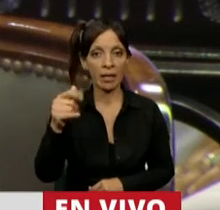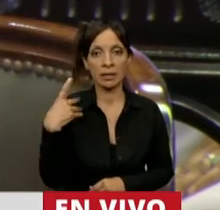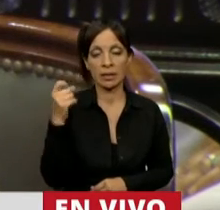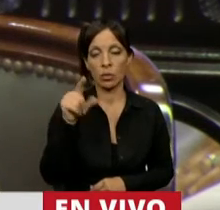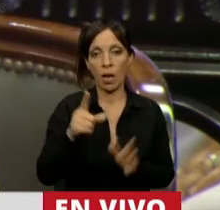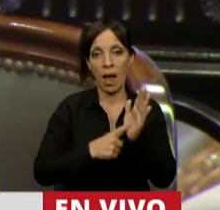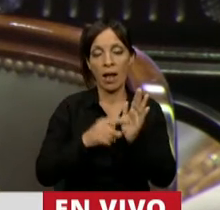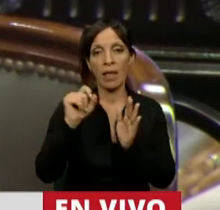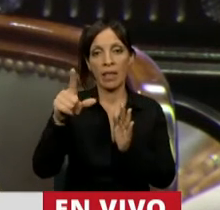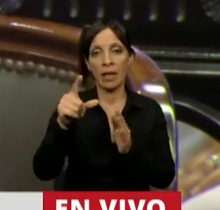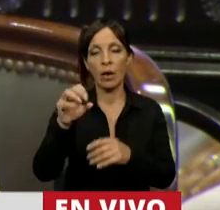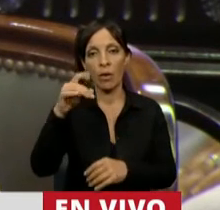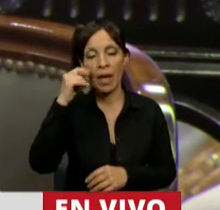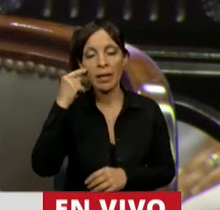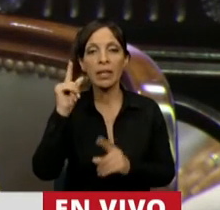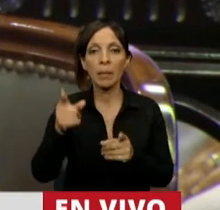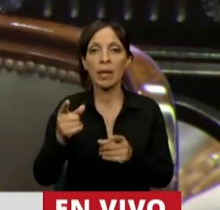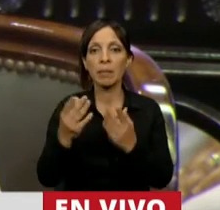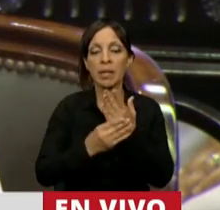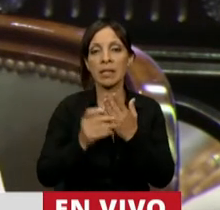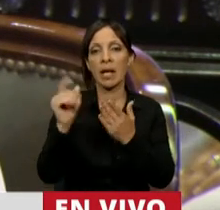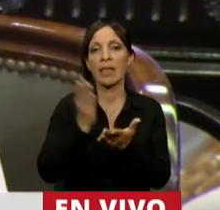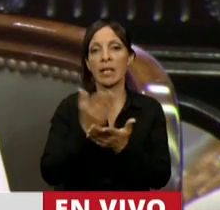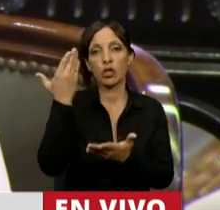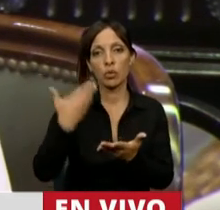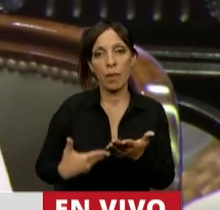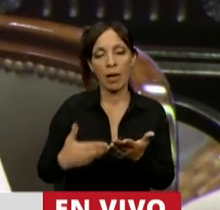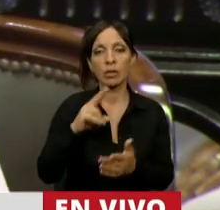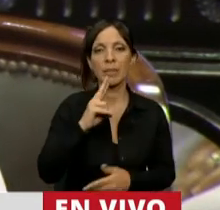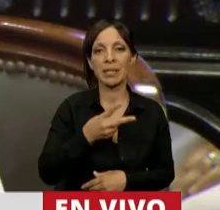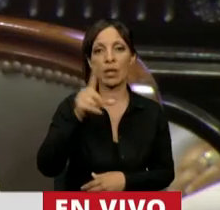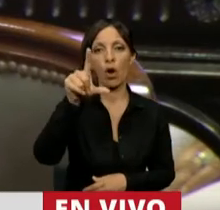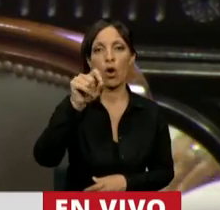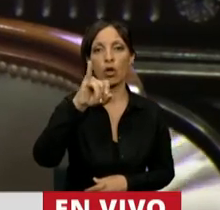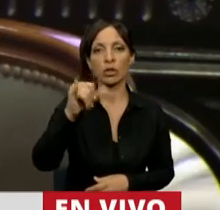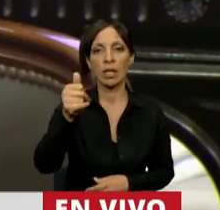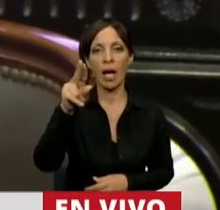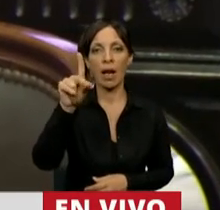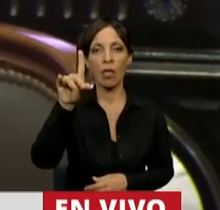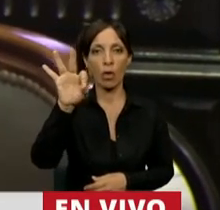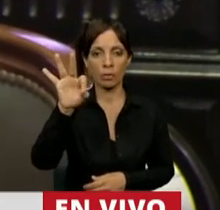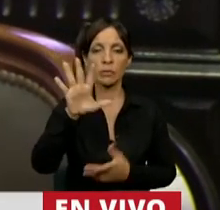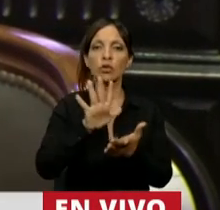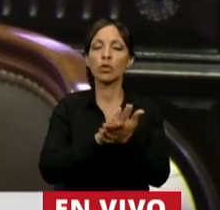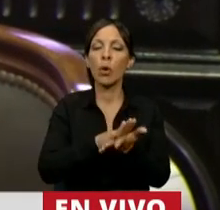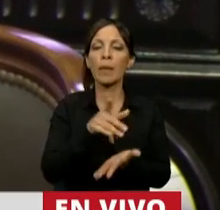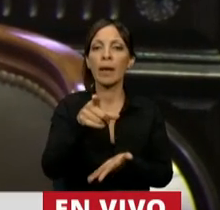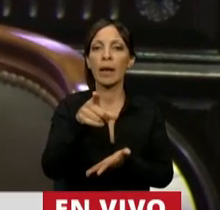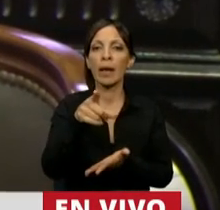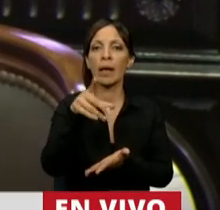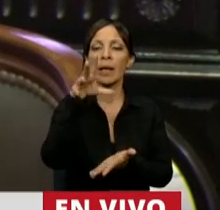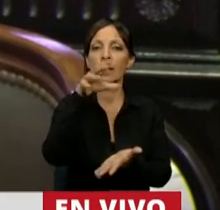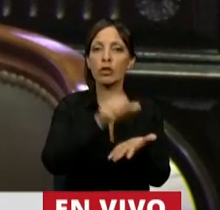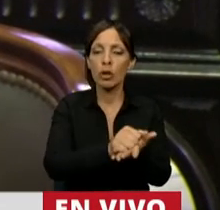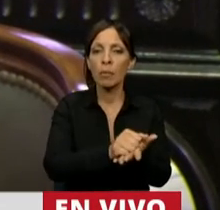ministra de Justicia y Derechos Humanos, Marcela Lozardo, en virtud de las tomas y ocupaciones que ocurren en